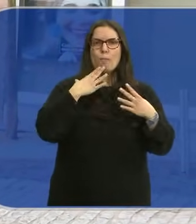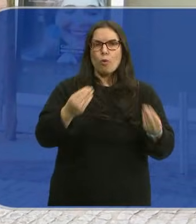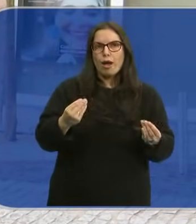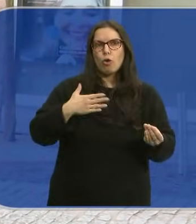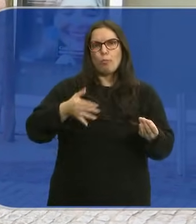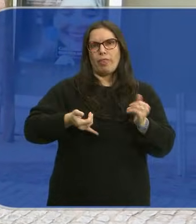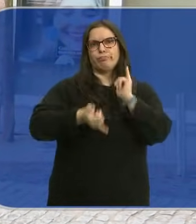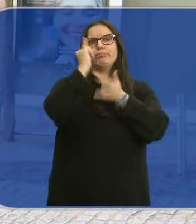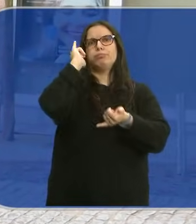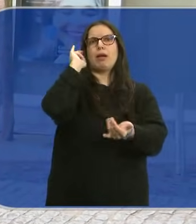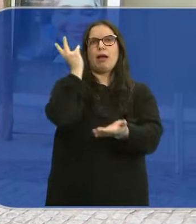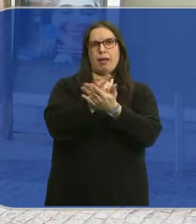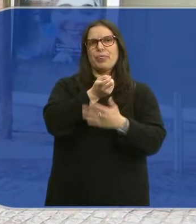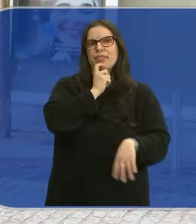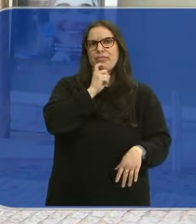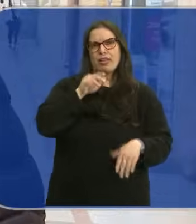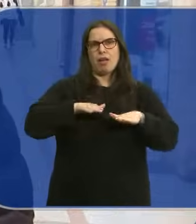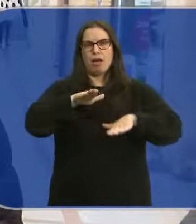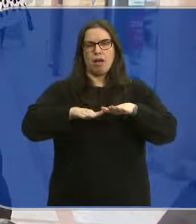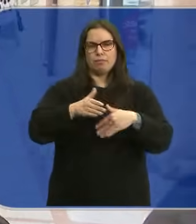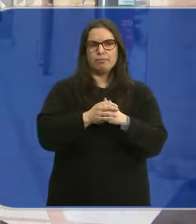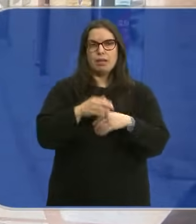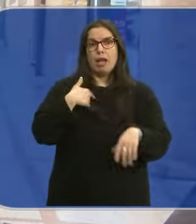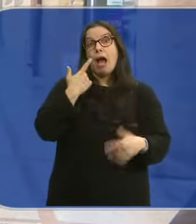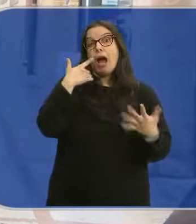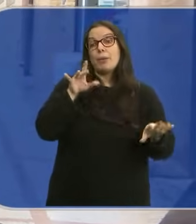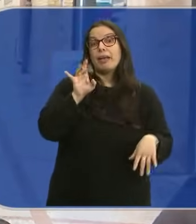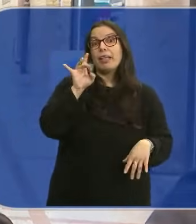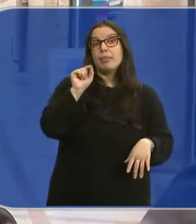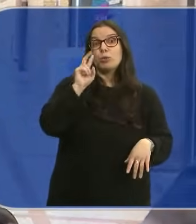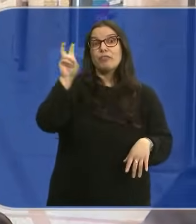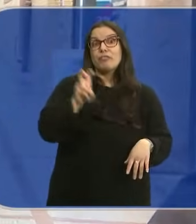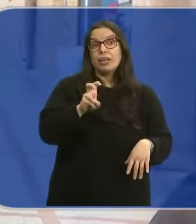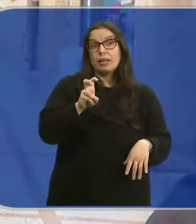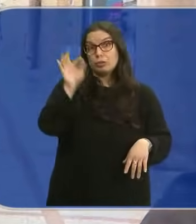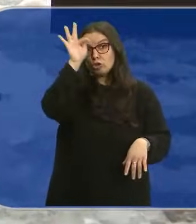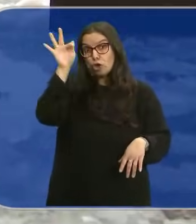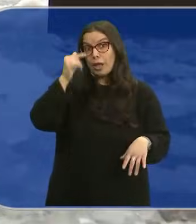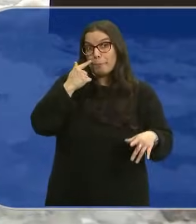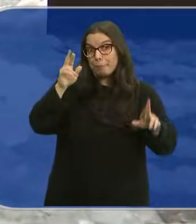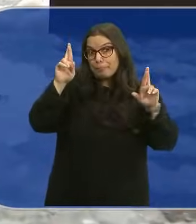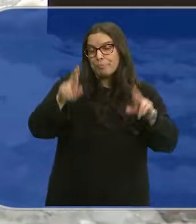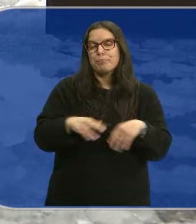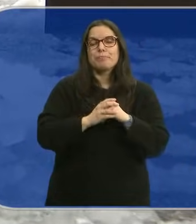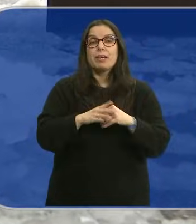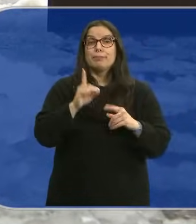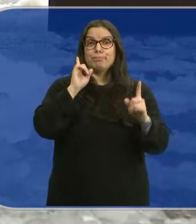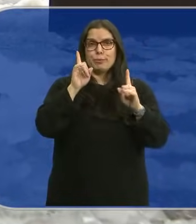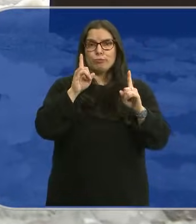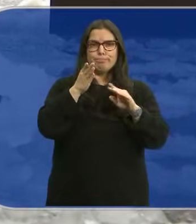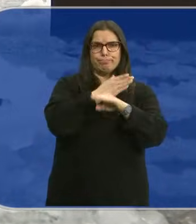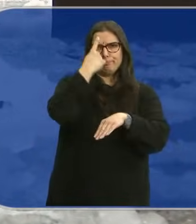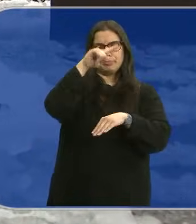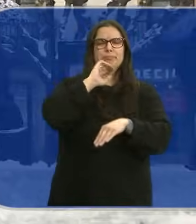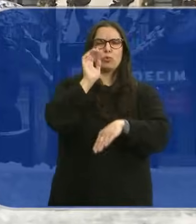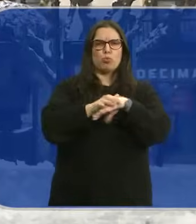puedes caer y es difícil caminar. Veremos, en 15 minutos pasa, en teoría creo que pasa. Y es que las previsiones se han cumplido y